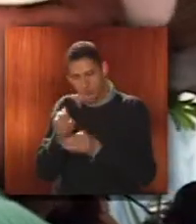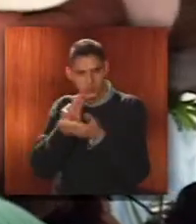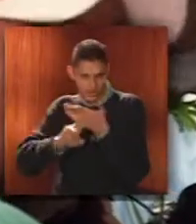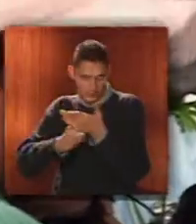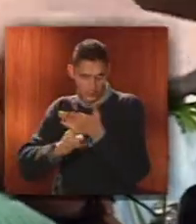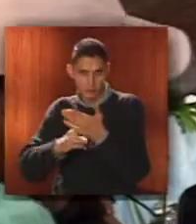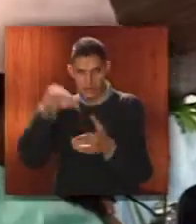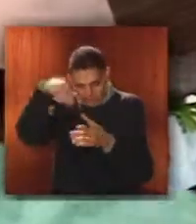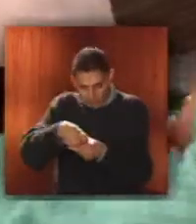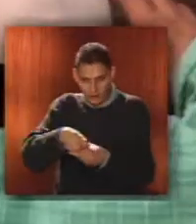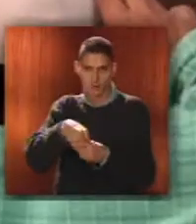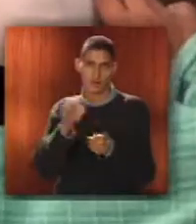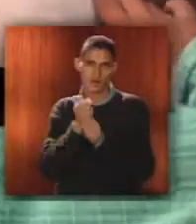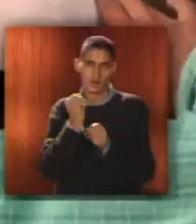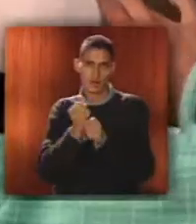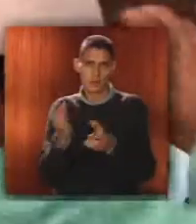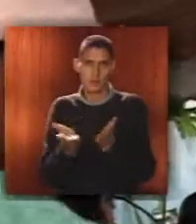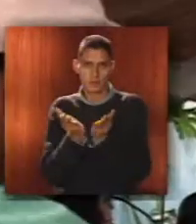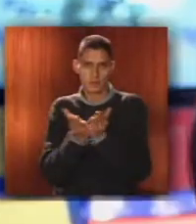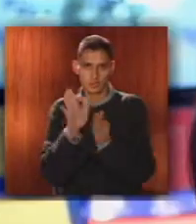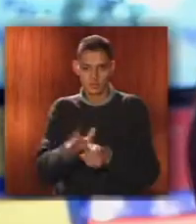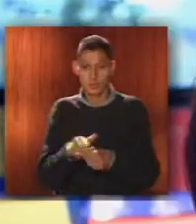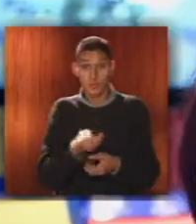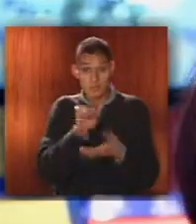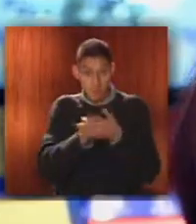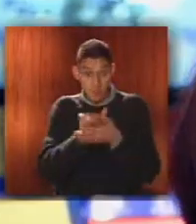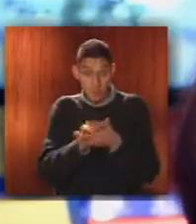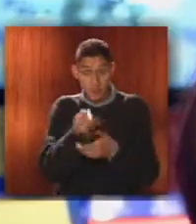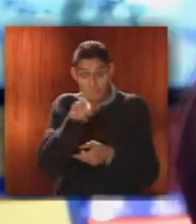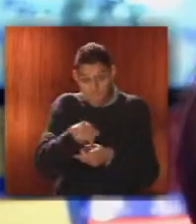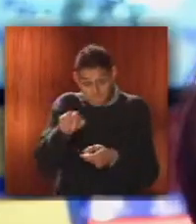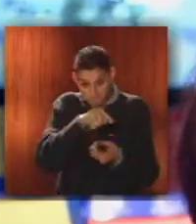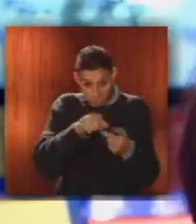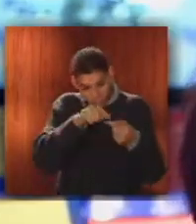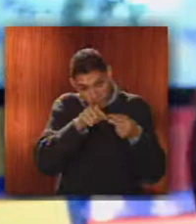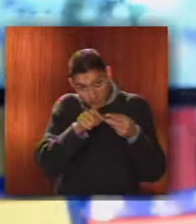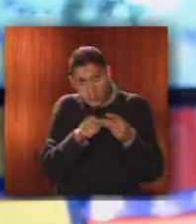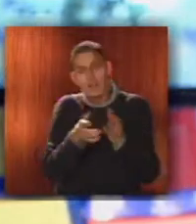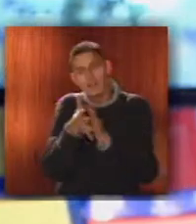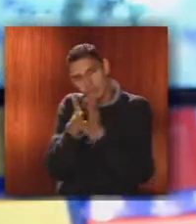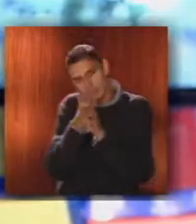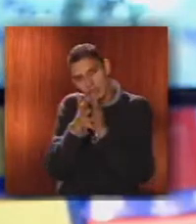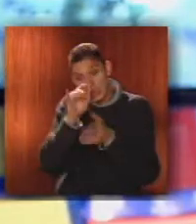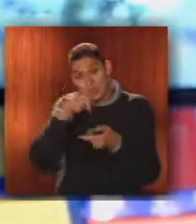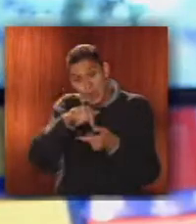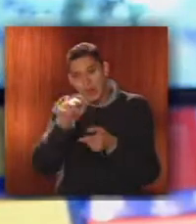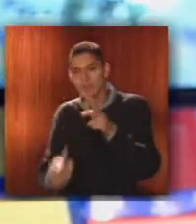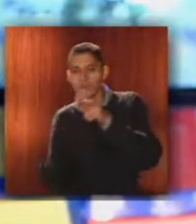la parte de formación de intérpretes en contexto pedagógico. Con base en esto surge toda la formación de intérpretes